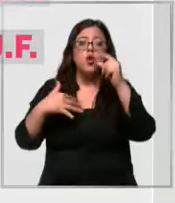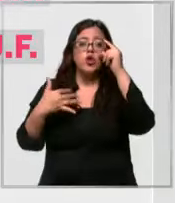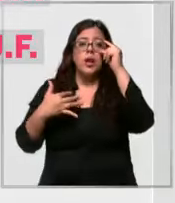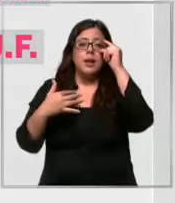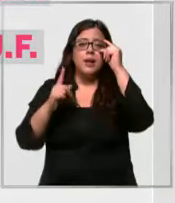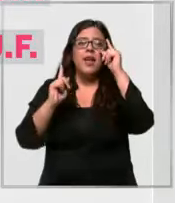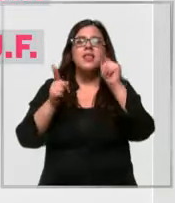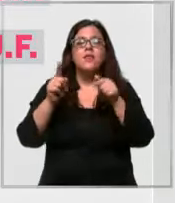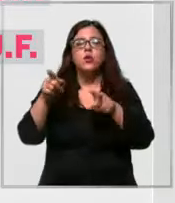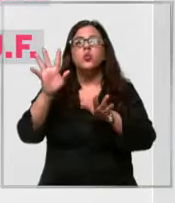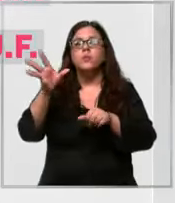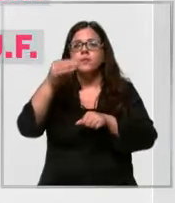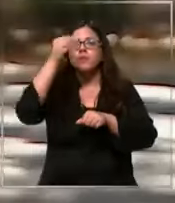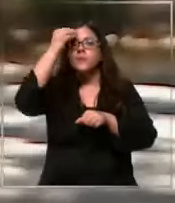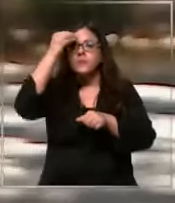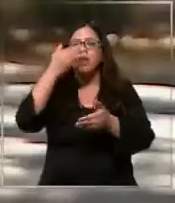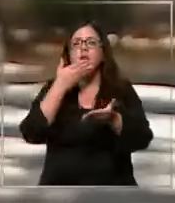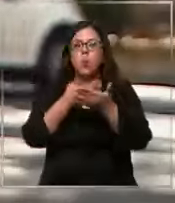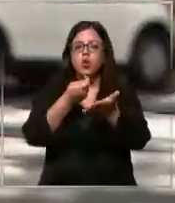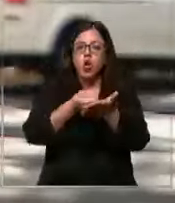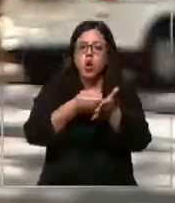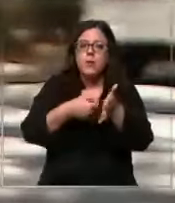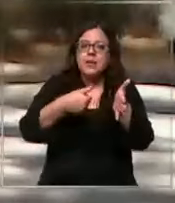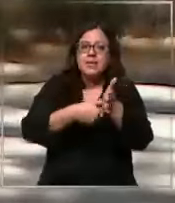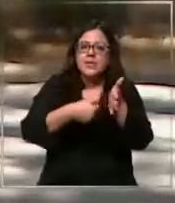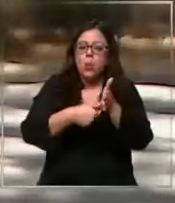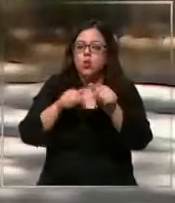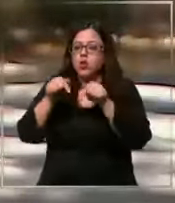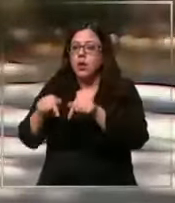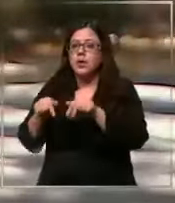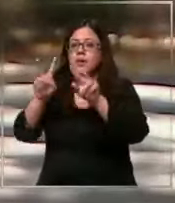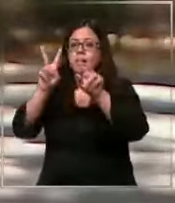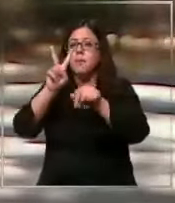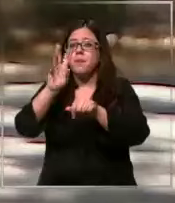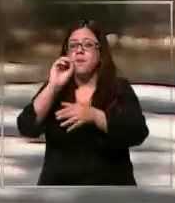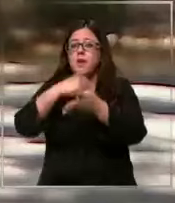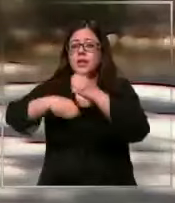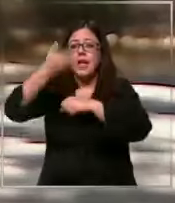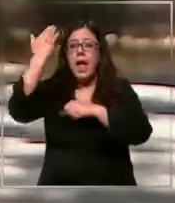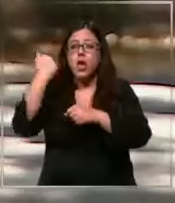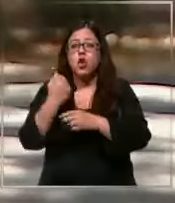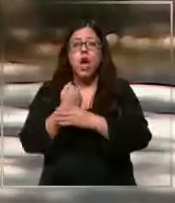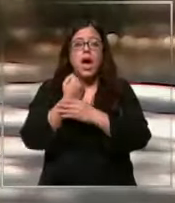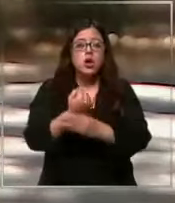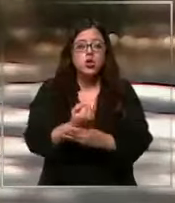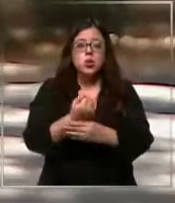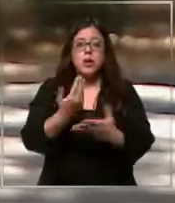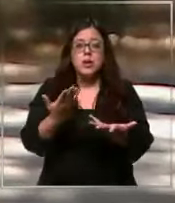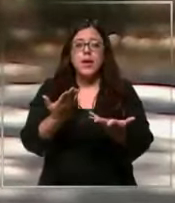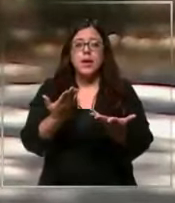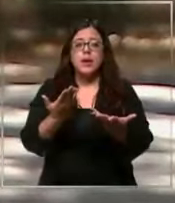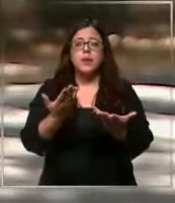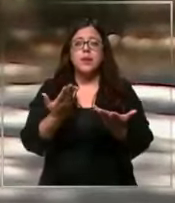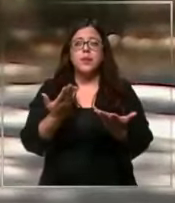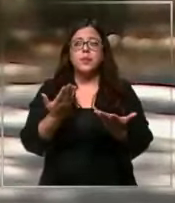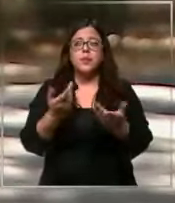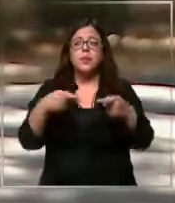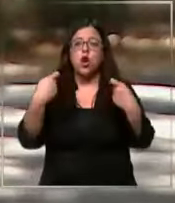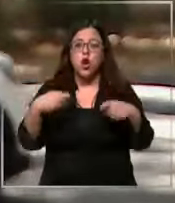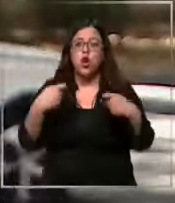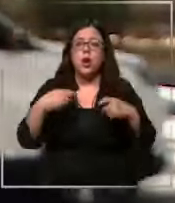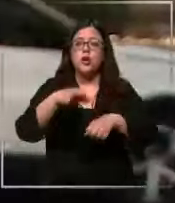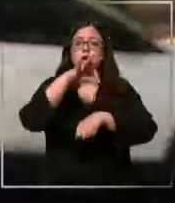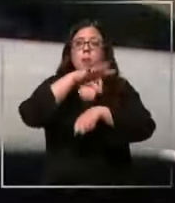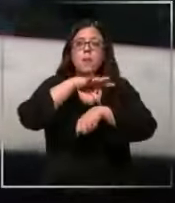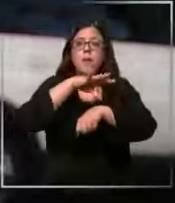tener en consideración a la hora de adquirir el seguro. Este seguro hace más de 20 años ayuda a que se pueda cubrir estos gastos